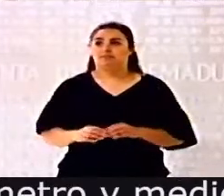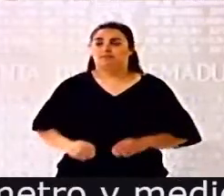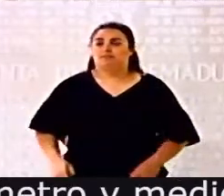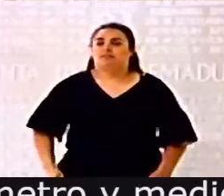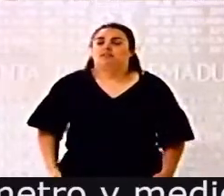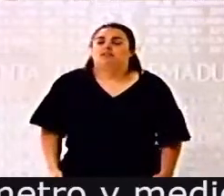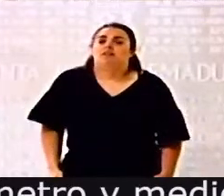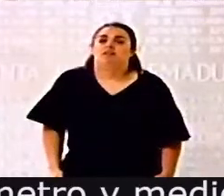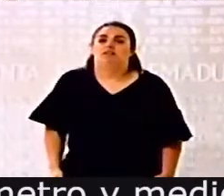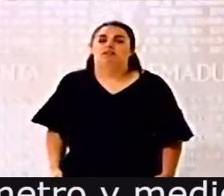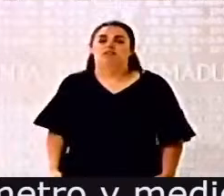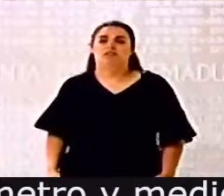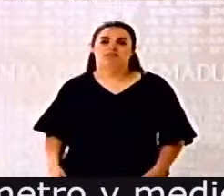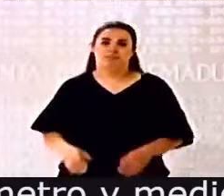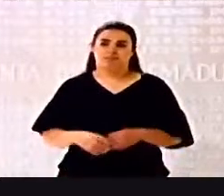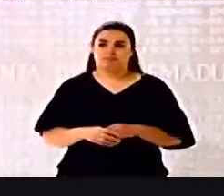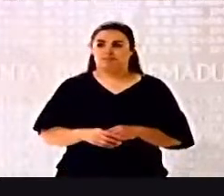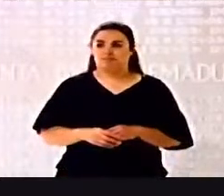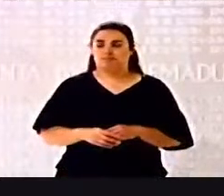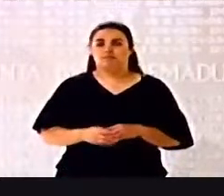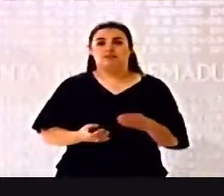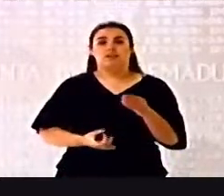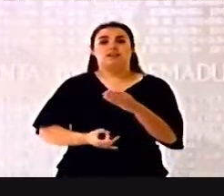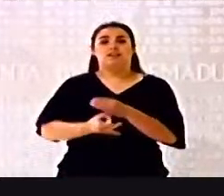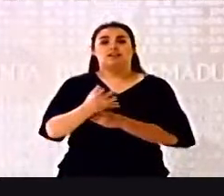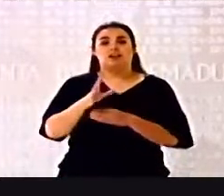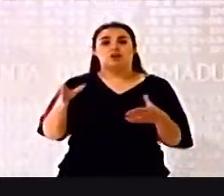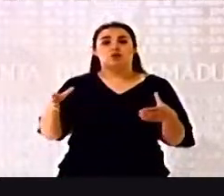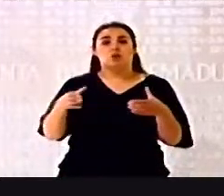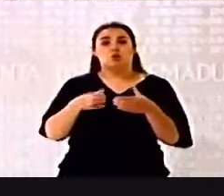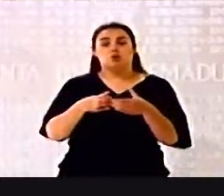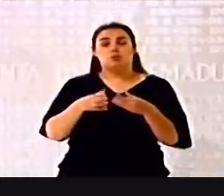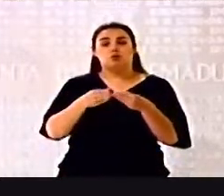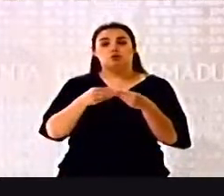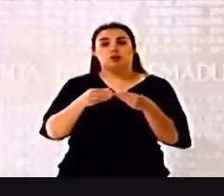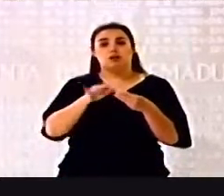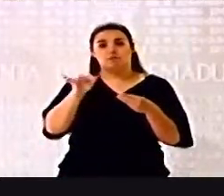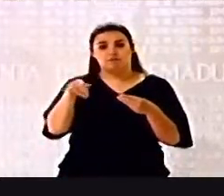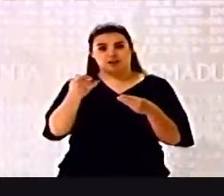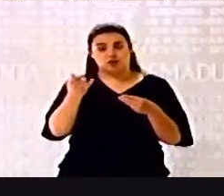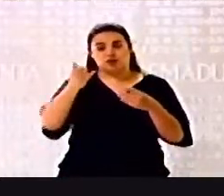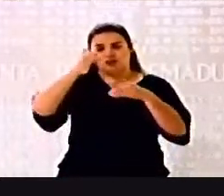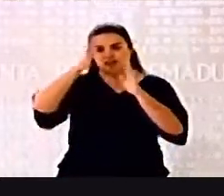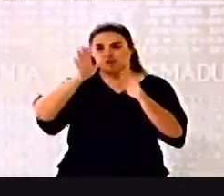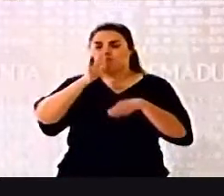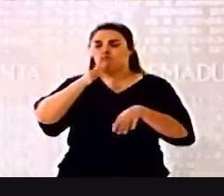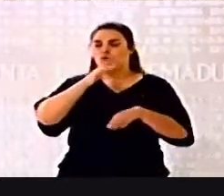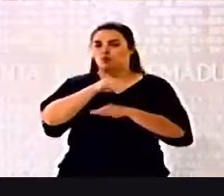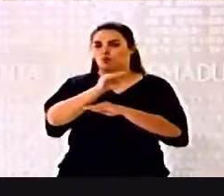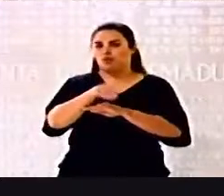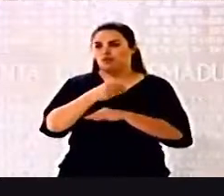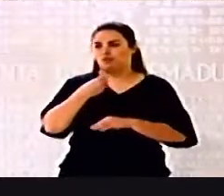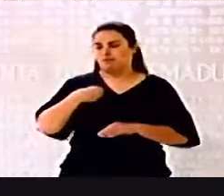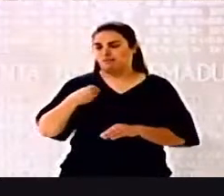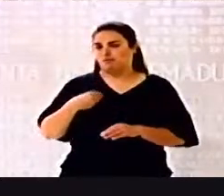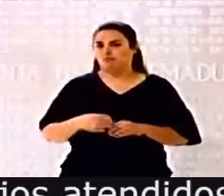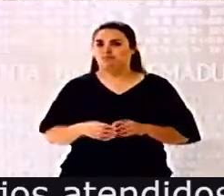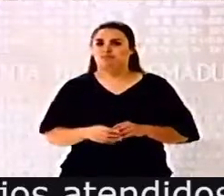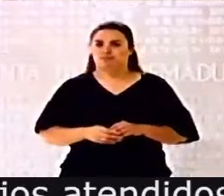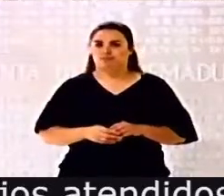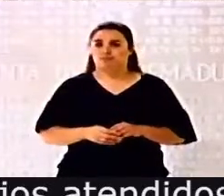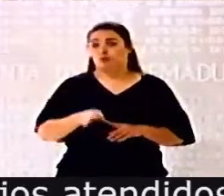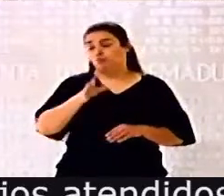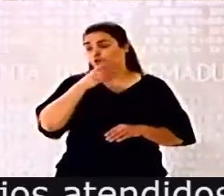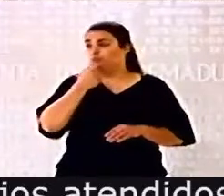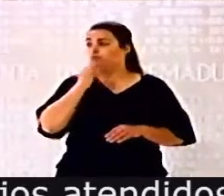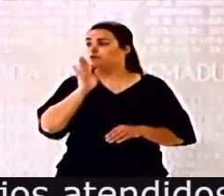Hay que crear grupos de usuarios convivientes fijos que estén atendidos por los mismos cuidadores. Porque les